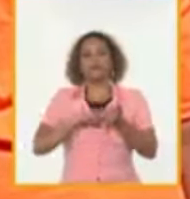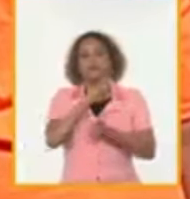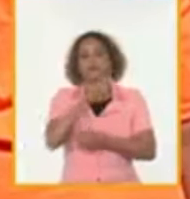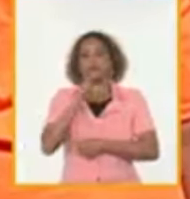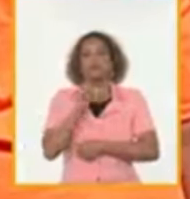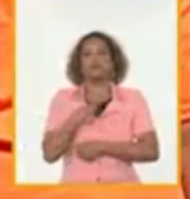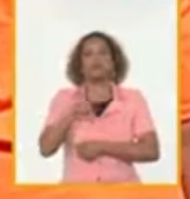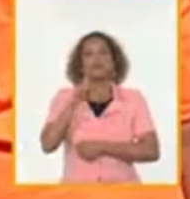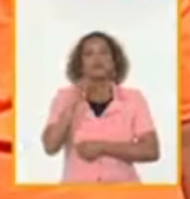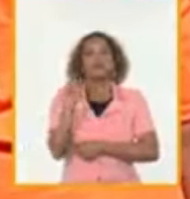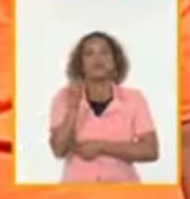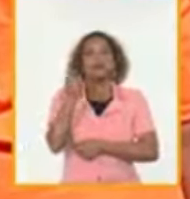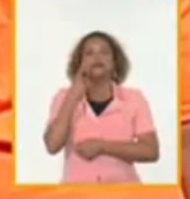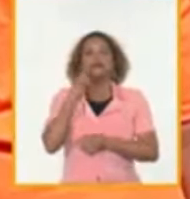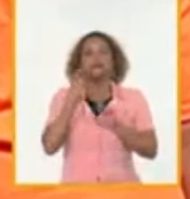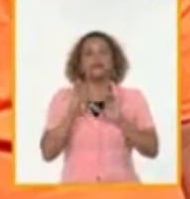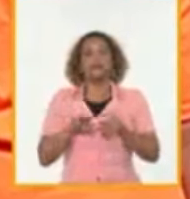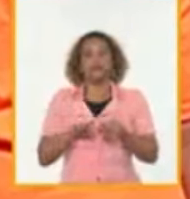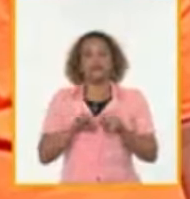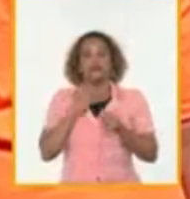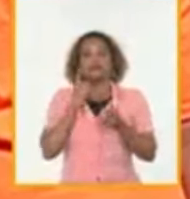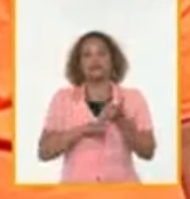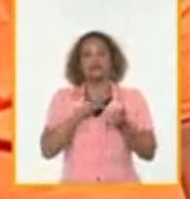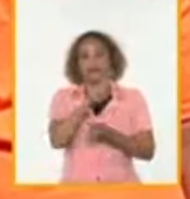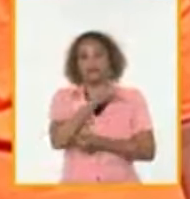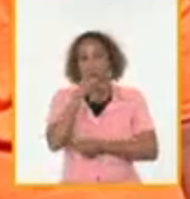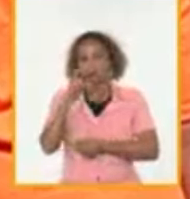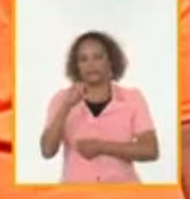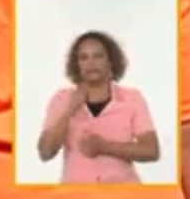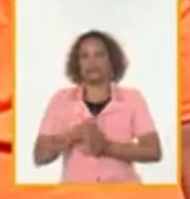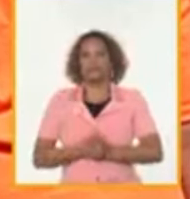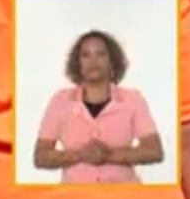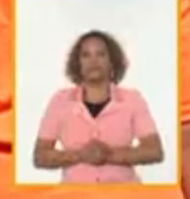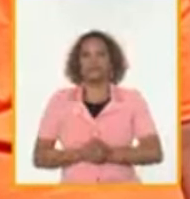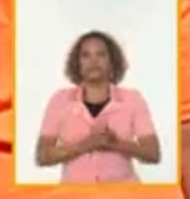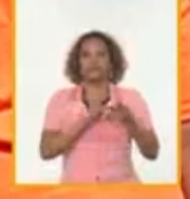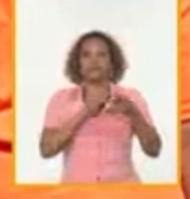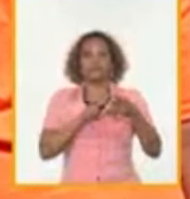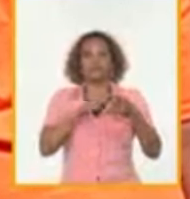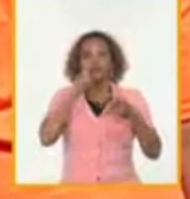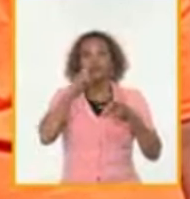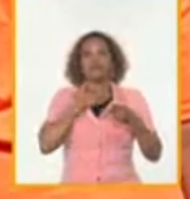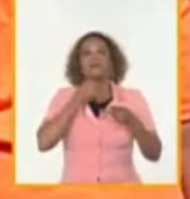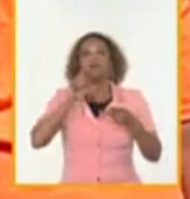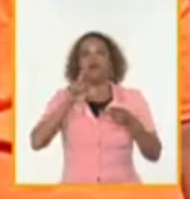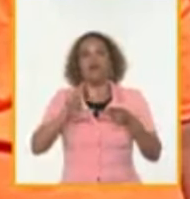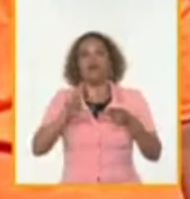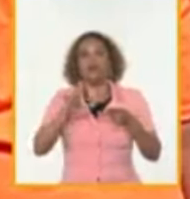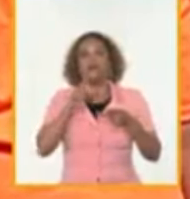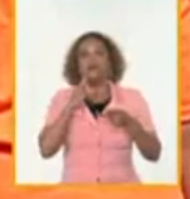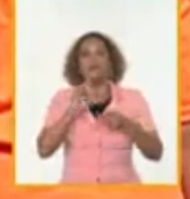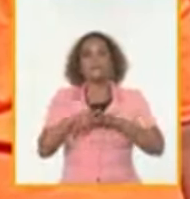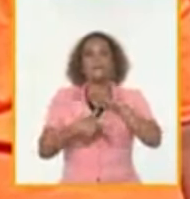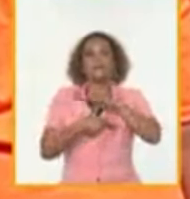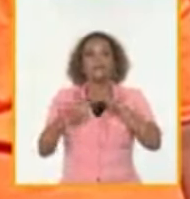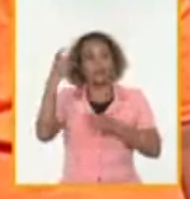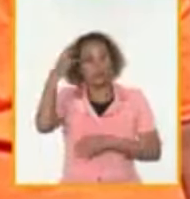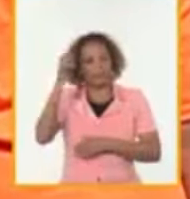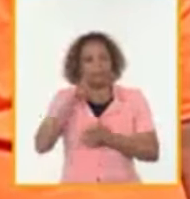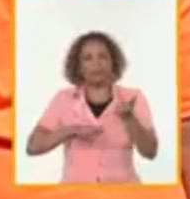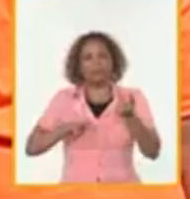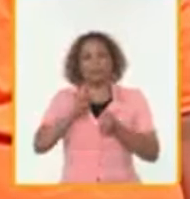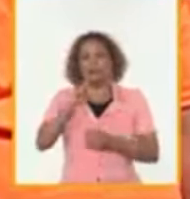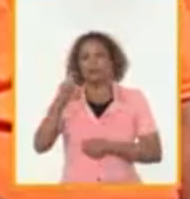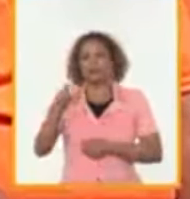primer Secretario del comité provincial en este este territorio el compañero Noel chinea vicegobernador de la provincia de villac Clara